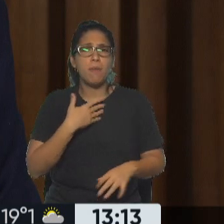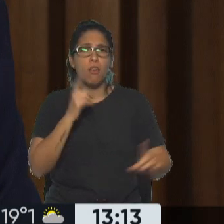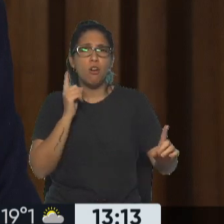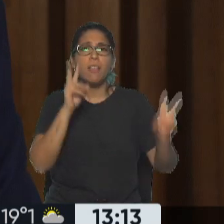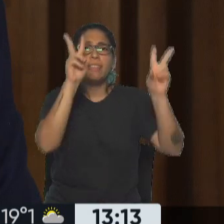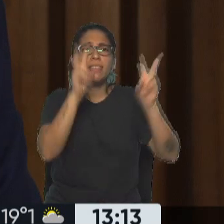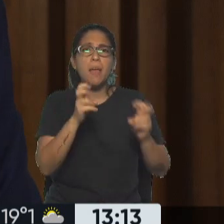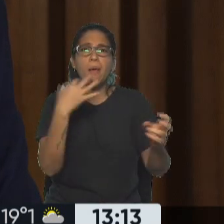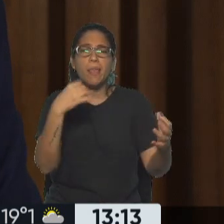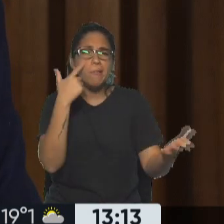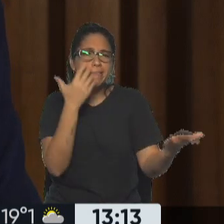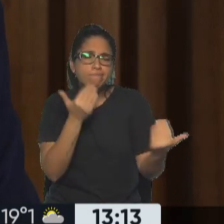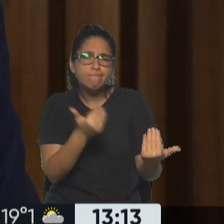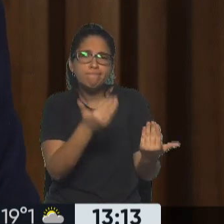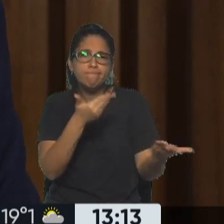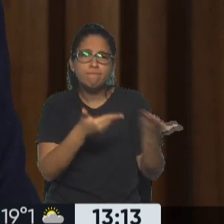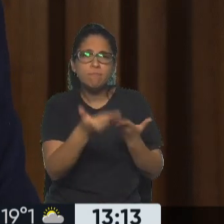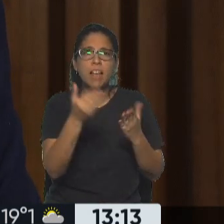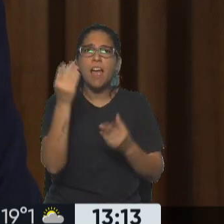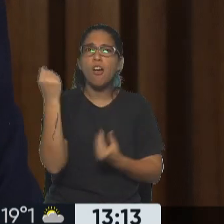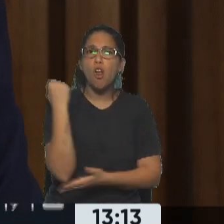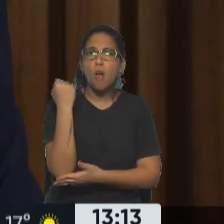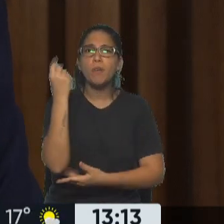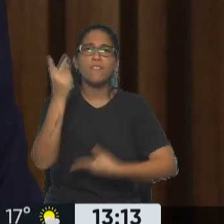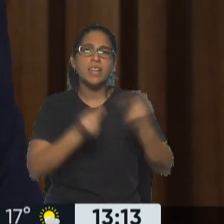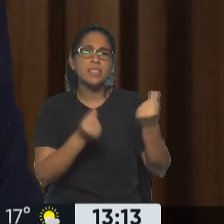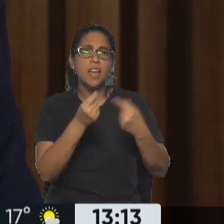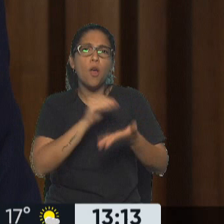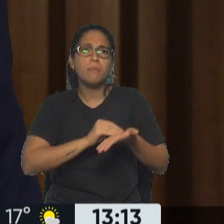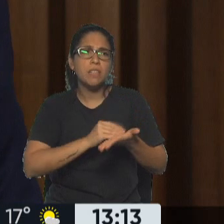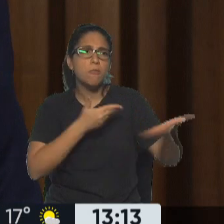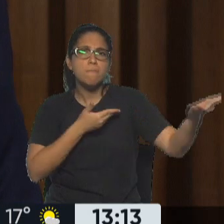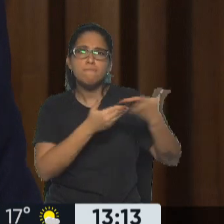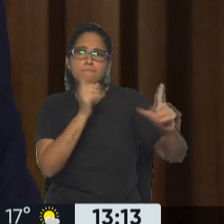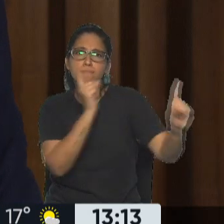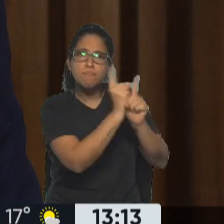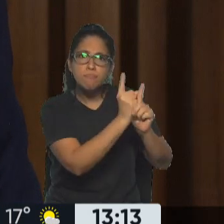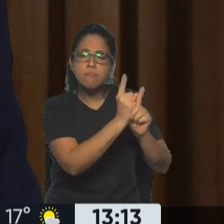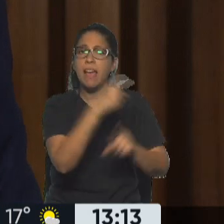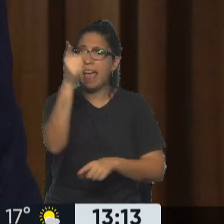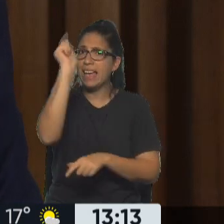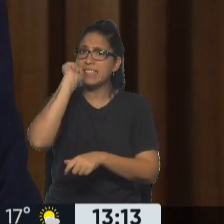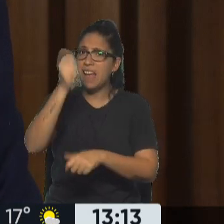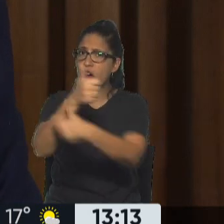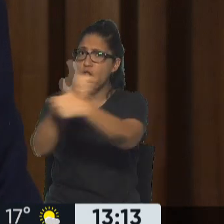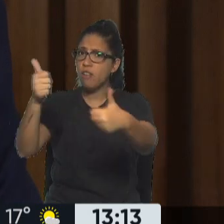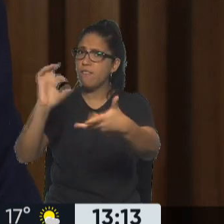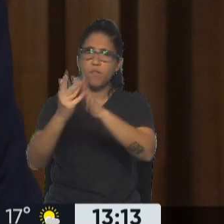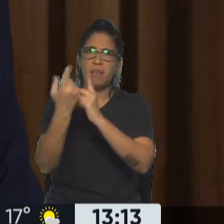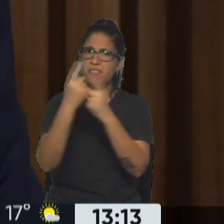un tema económico, administrativo y financiero. Esta corte se maneja de otra manera porque se maneja a través de